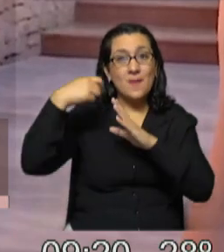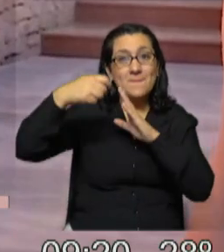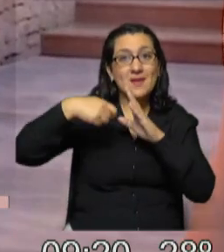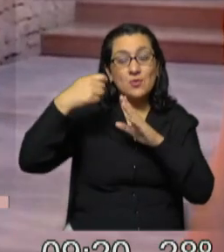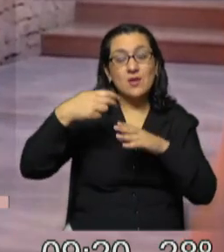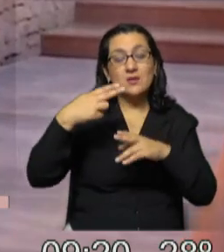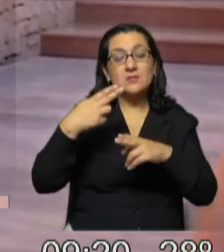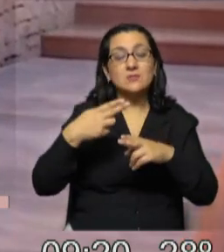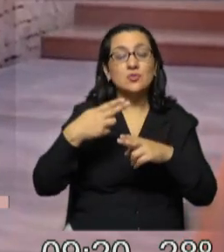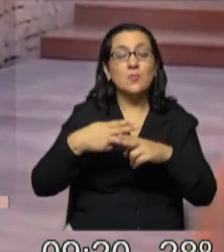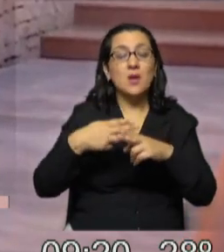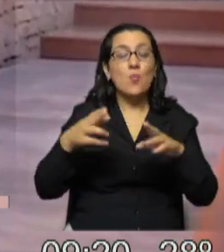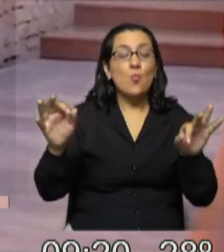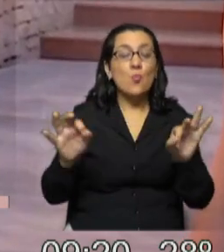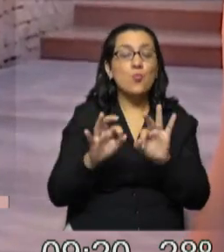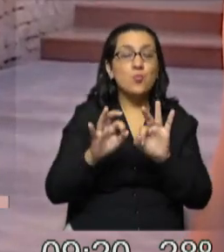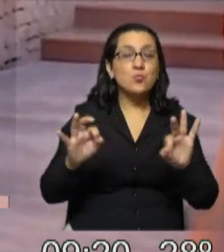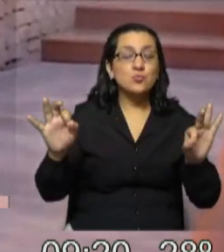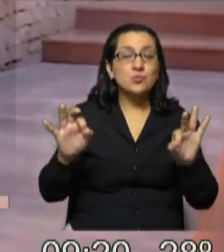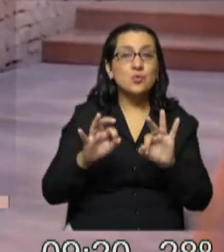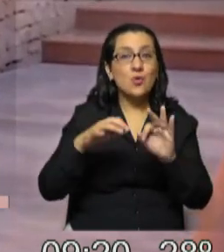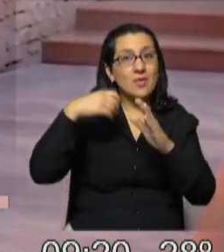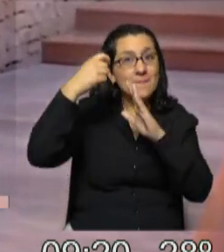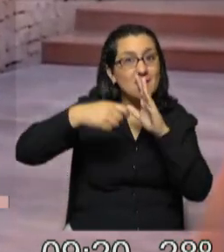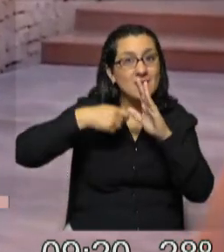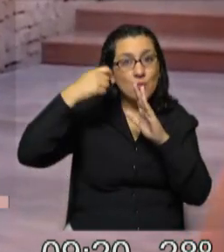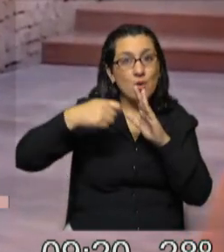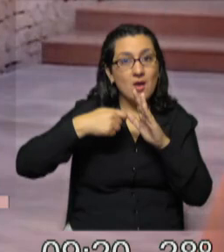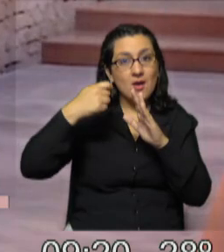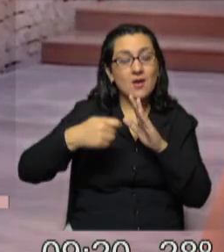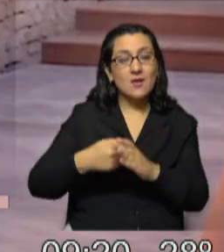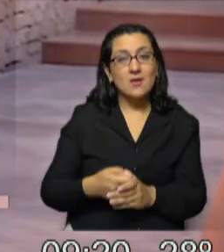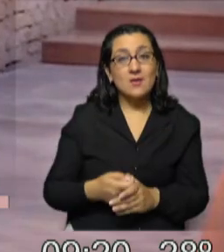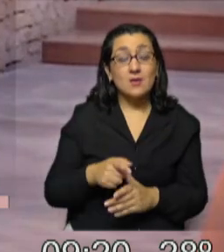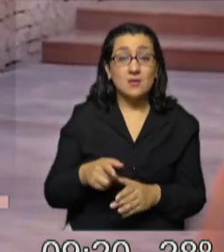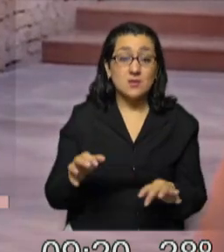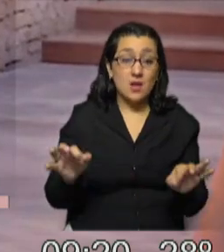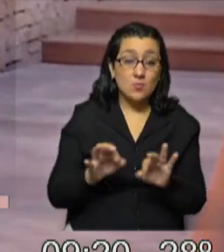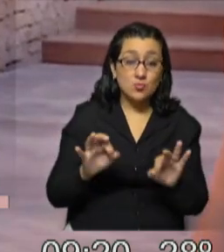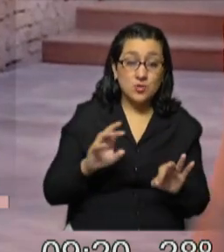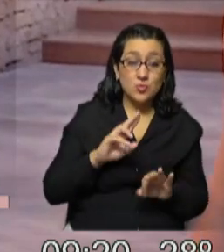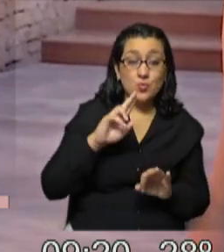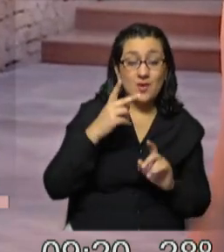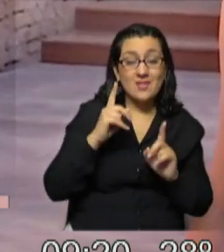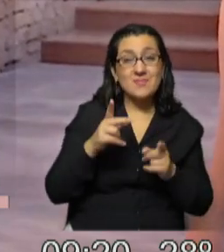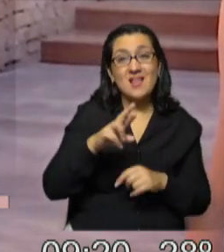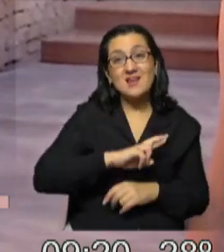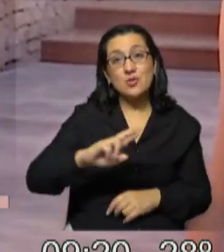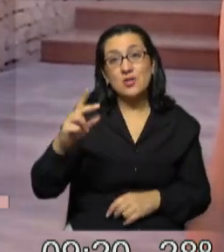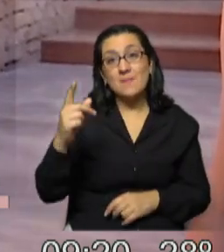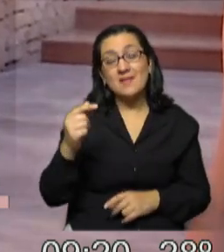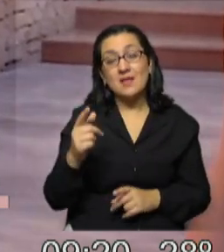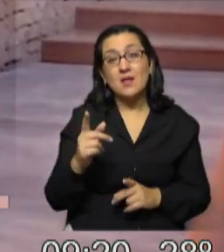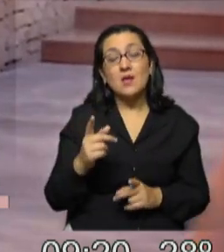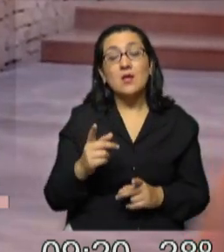llama Músicos de Película, que integra de alguna manera esto de la música de nuestro país y también del Río de la Plata con lo que es